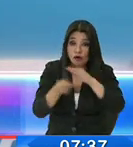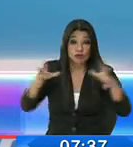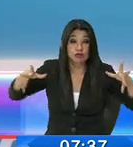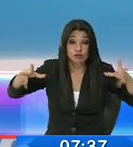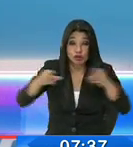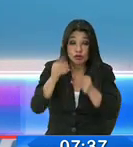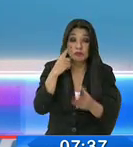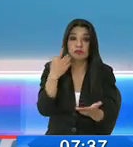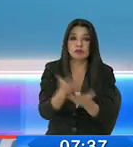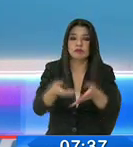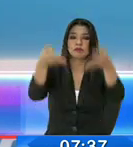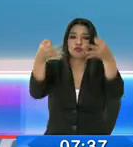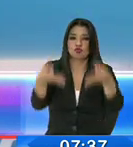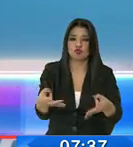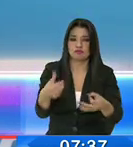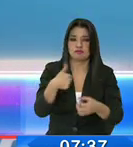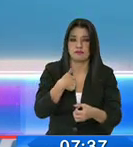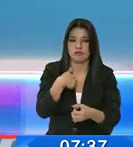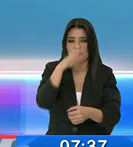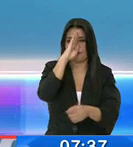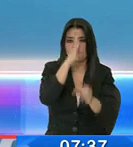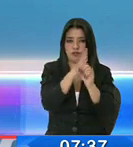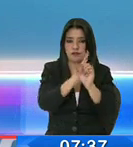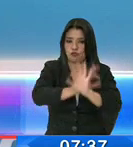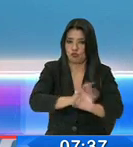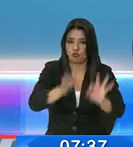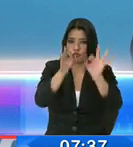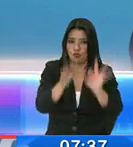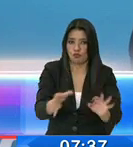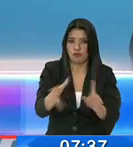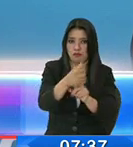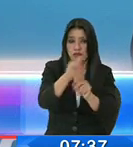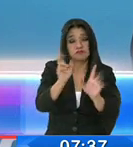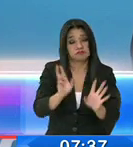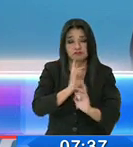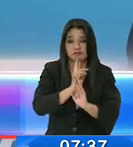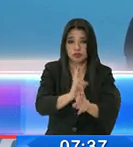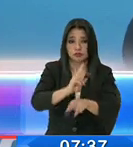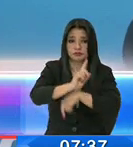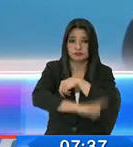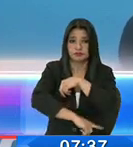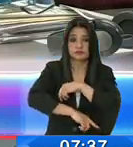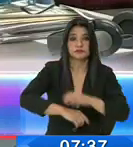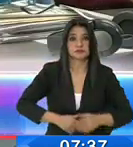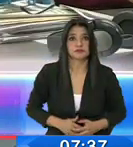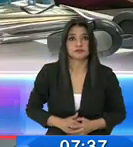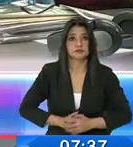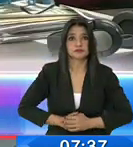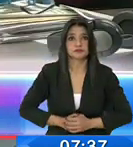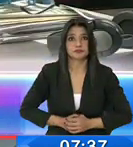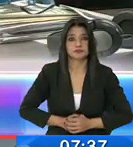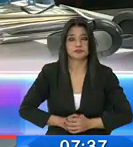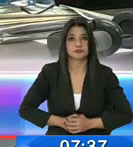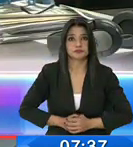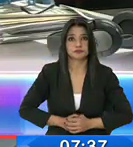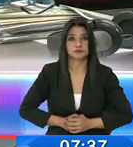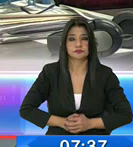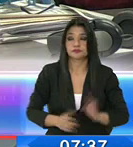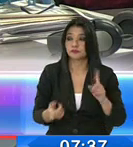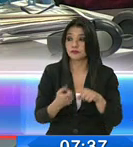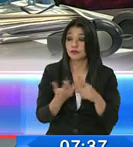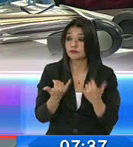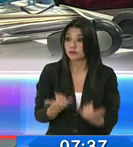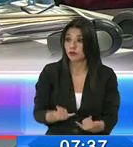habremos cumplido nuestro cometido y probablemente obtendremos una sentencia acusado mientras tanto una de las